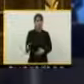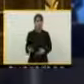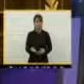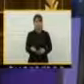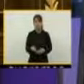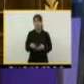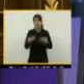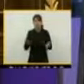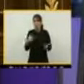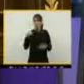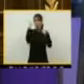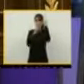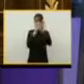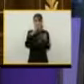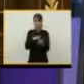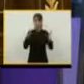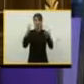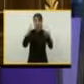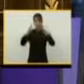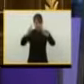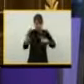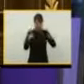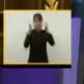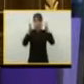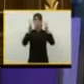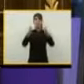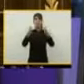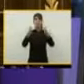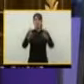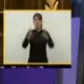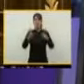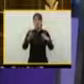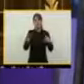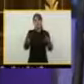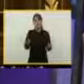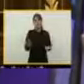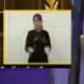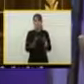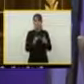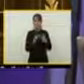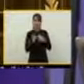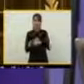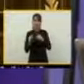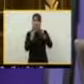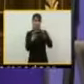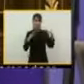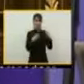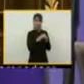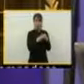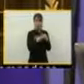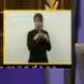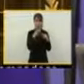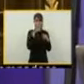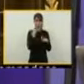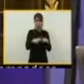ni es de izquierdas ni es de derechas. Quitar las diputaciones provinciales ni es de izquierdas ni de derechas. Reducir el mandato parlamentario, de establecer un límite al mandato parlamentario, eso